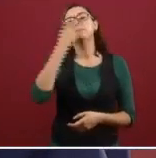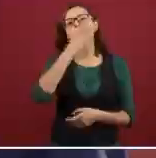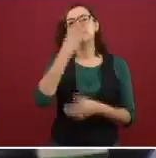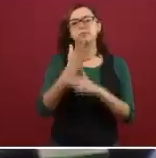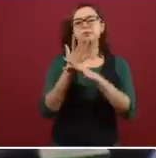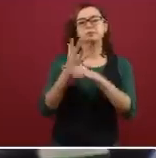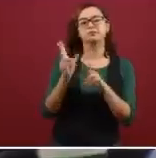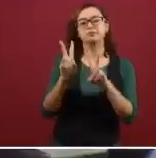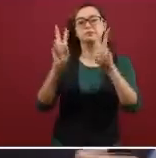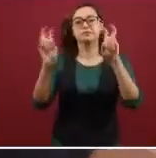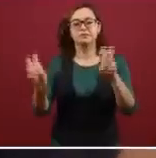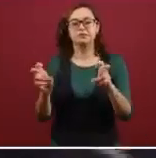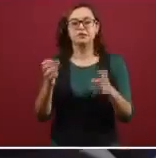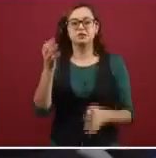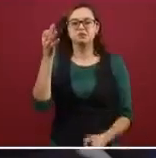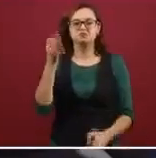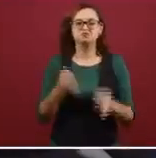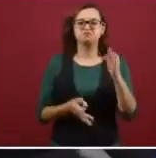temerarios.